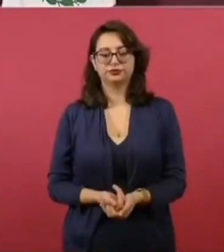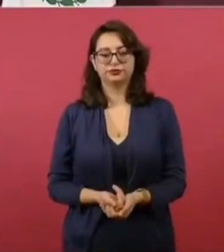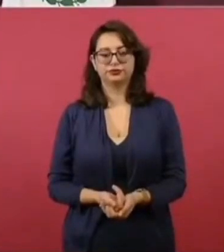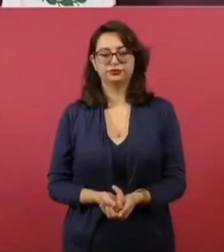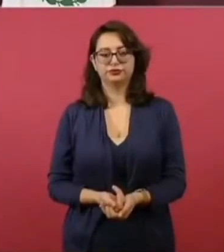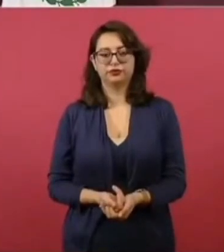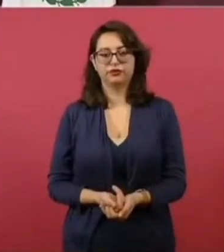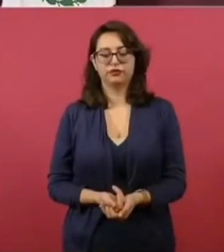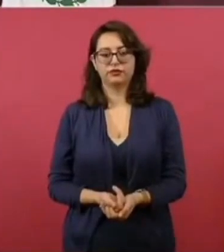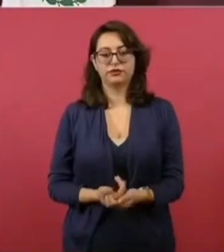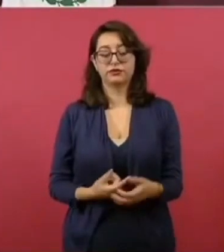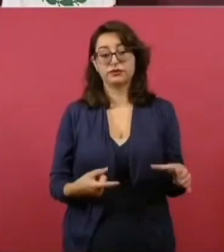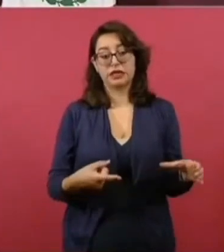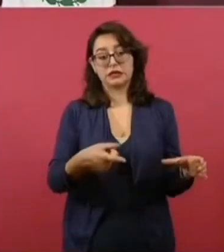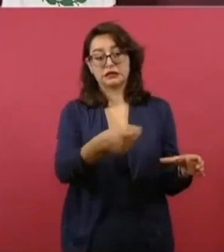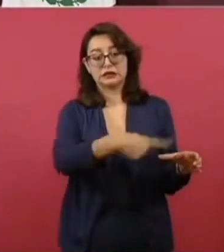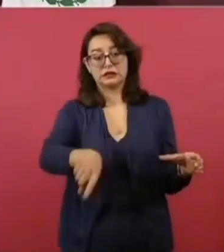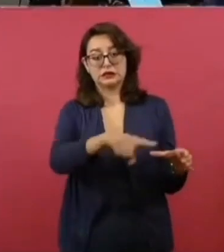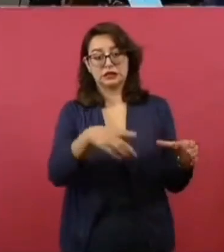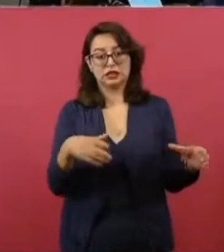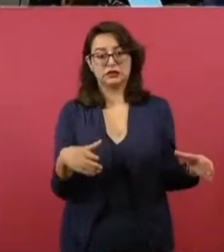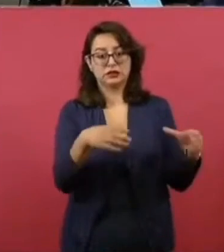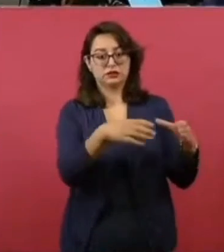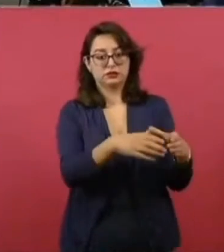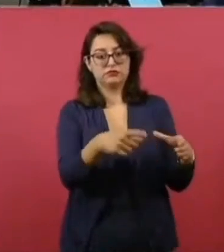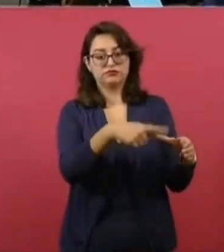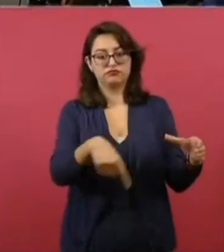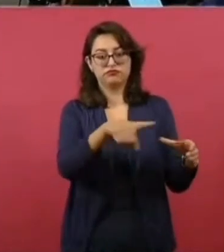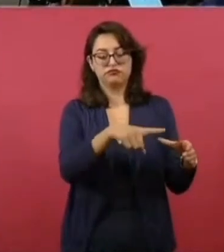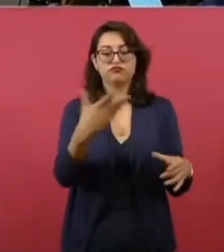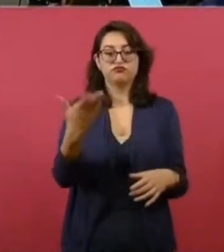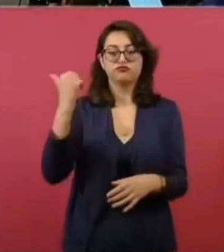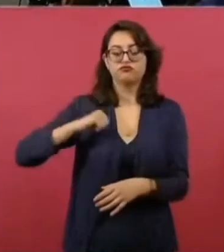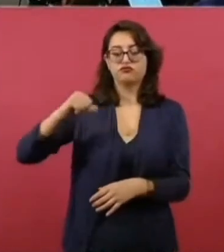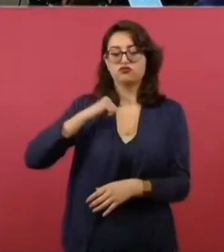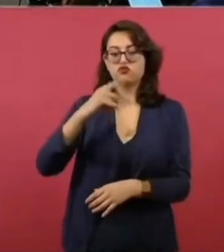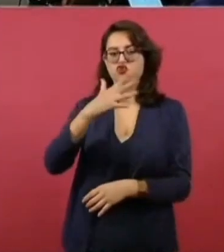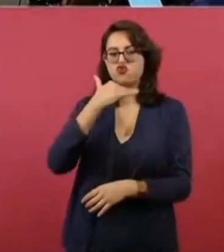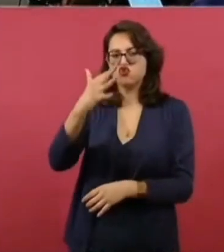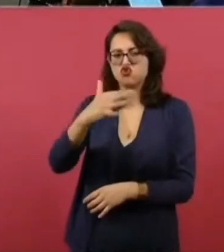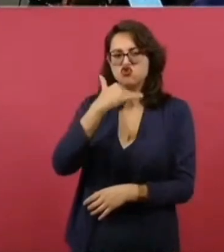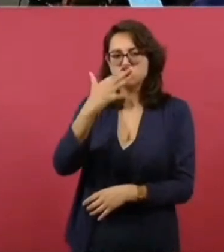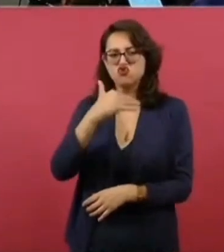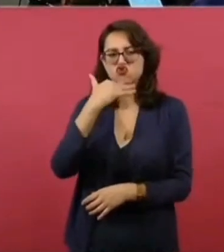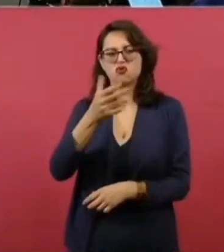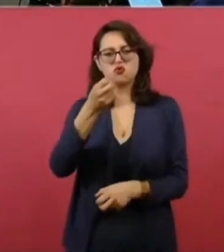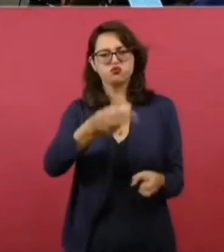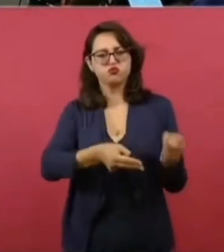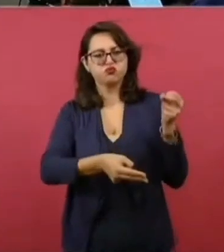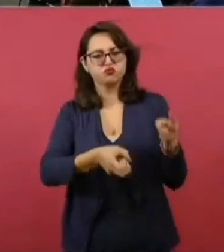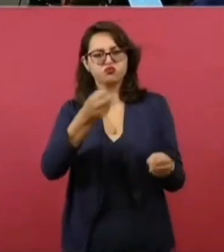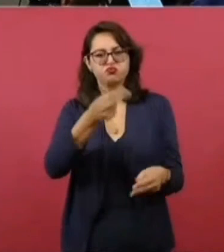Defienden el antiguo régimen de corrupción y privilegios de manera descarada y